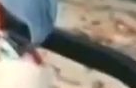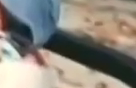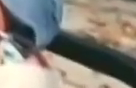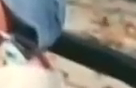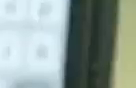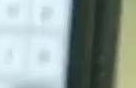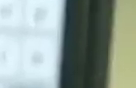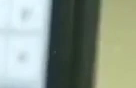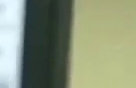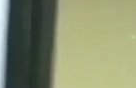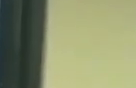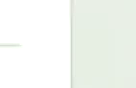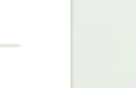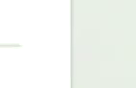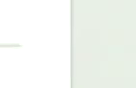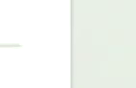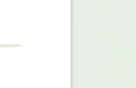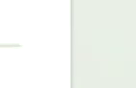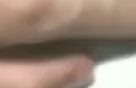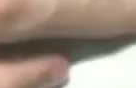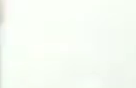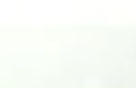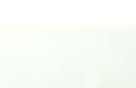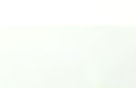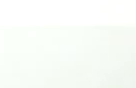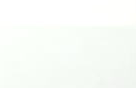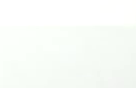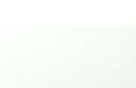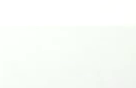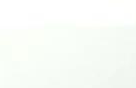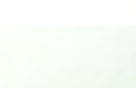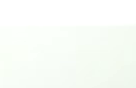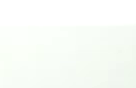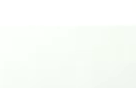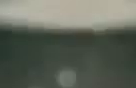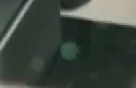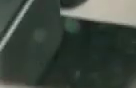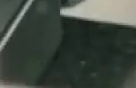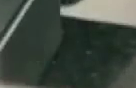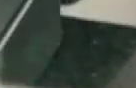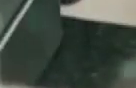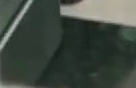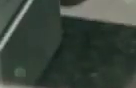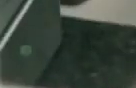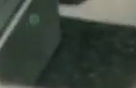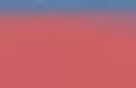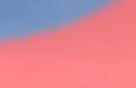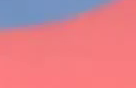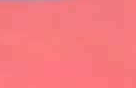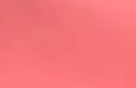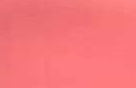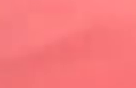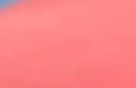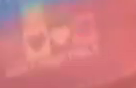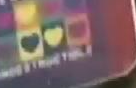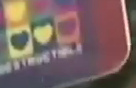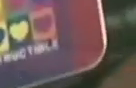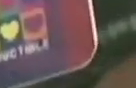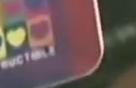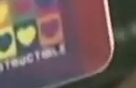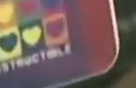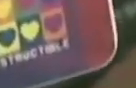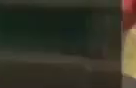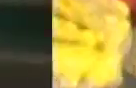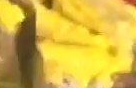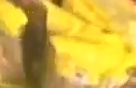sin intermediarios ni gestores, a través de los monederos Patria y Petro, sistemas de pago digital.